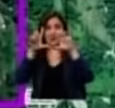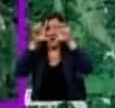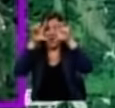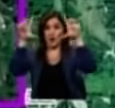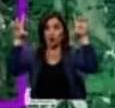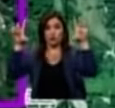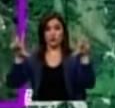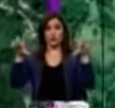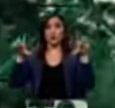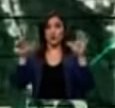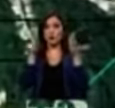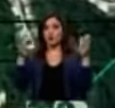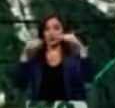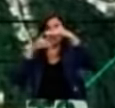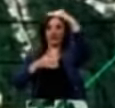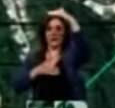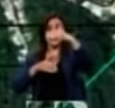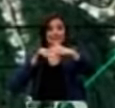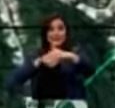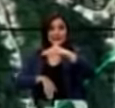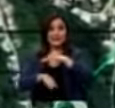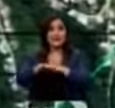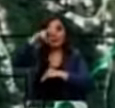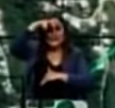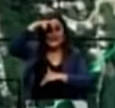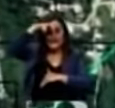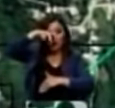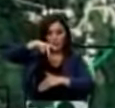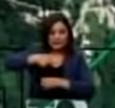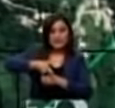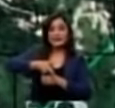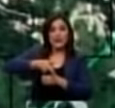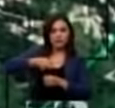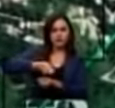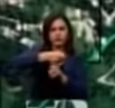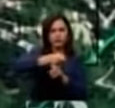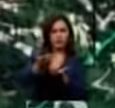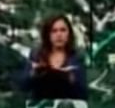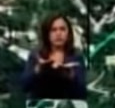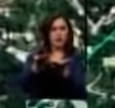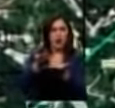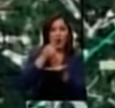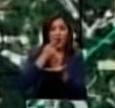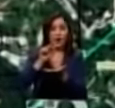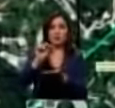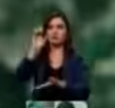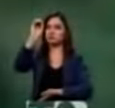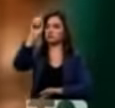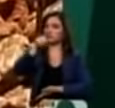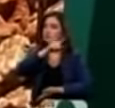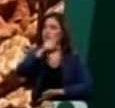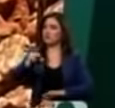abarca 175 hectáreas y tiene el objetivo de proteger la mayoría de los 3.200 predios ubicados en la zona urbana de la